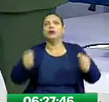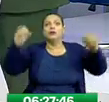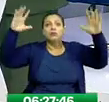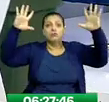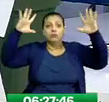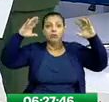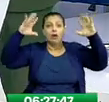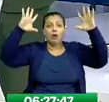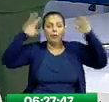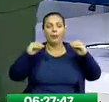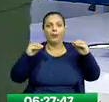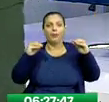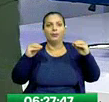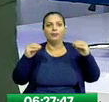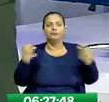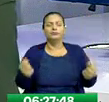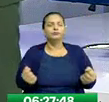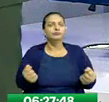se apagaron.